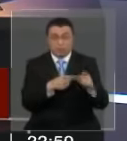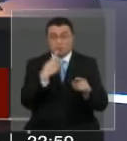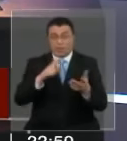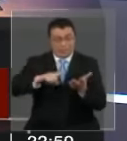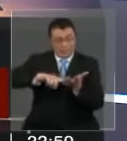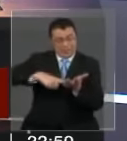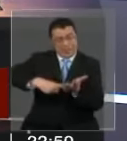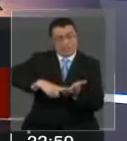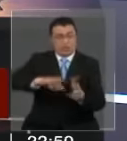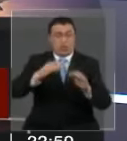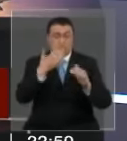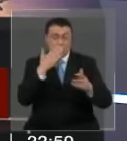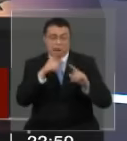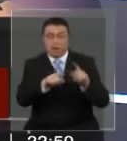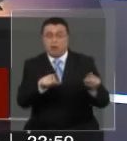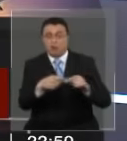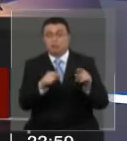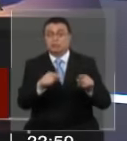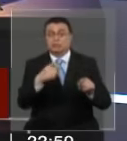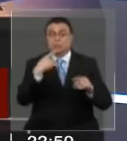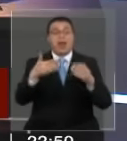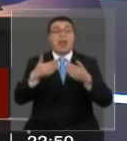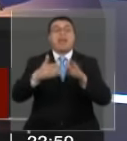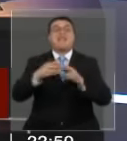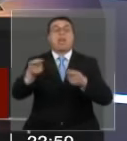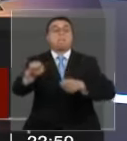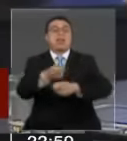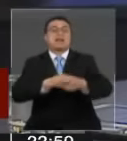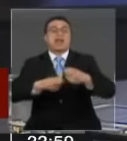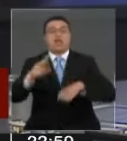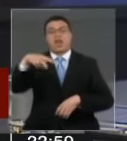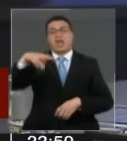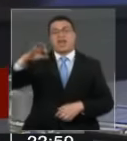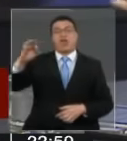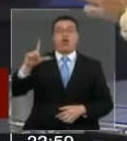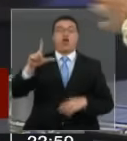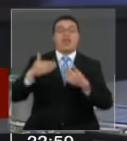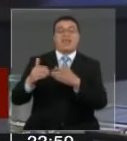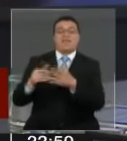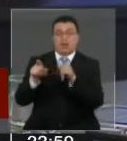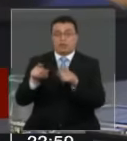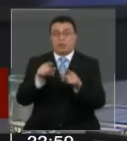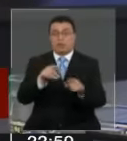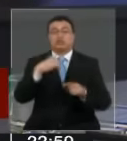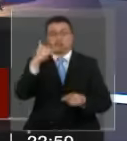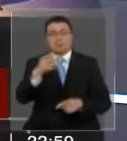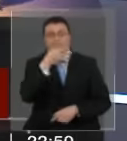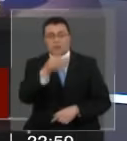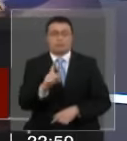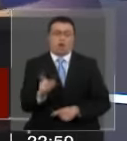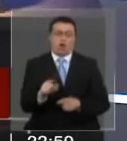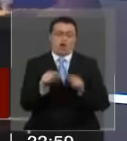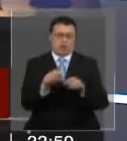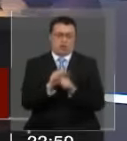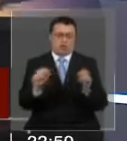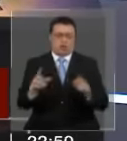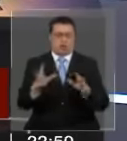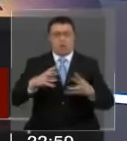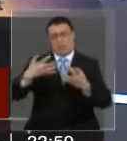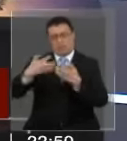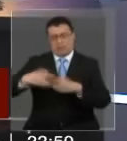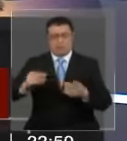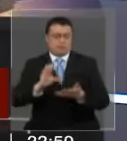tecnócratas, que son libremercadistas, neoliberales, ustedes van y dicen, no, pero esto no tiene sentido, este es un mecanismo de